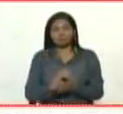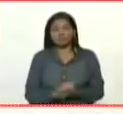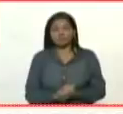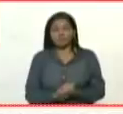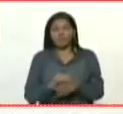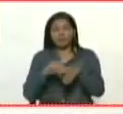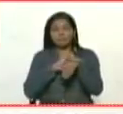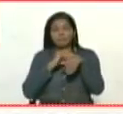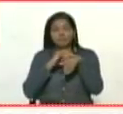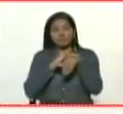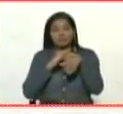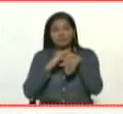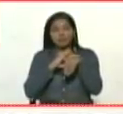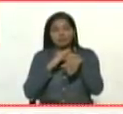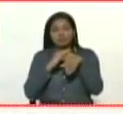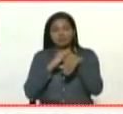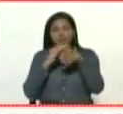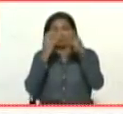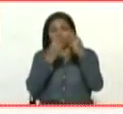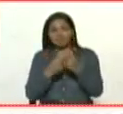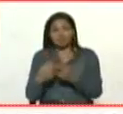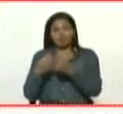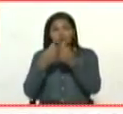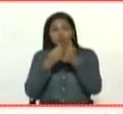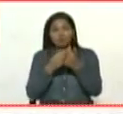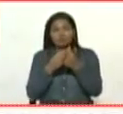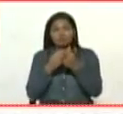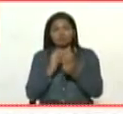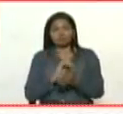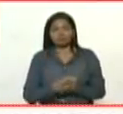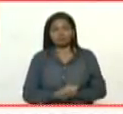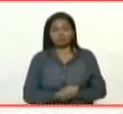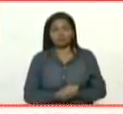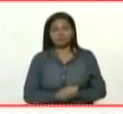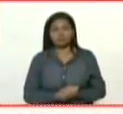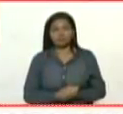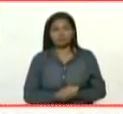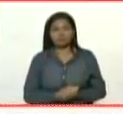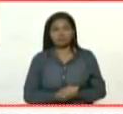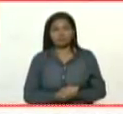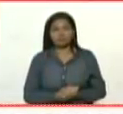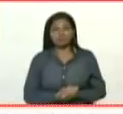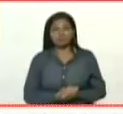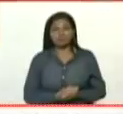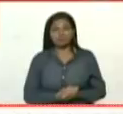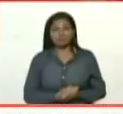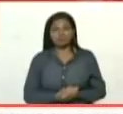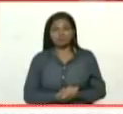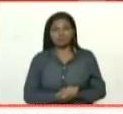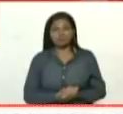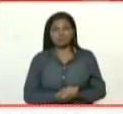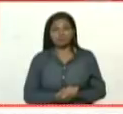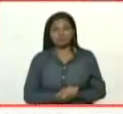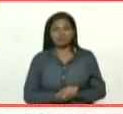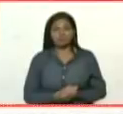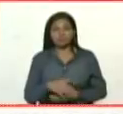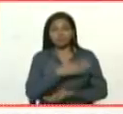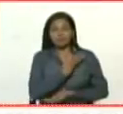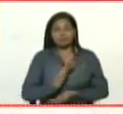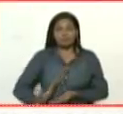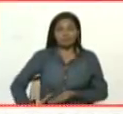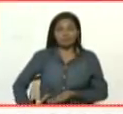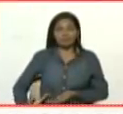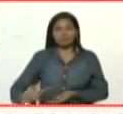Ministro del Poder Popular para la Economía y las Finanzas, Simón Serpa, el Presidente del Banco de